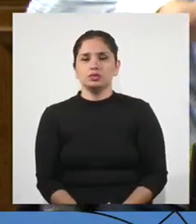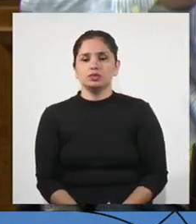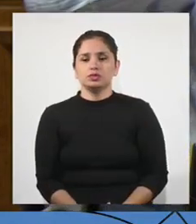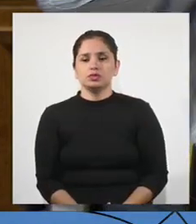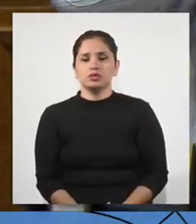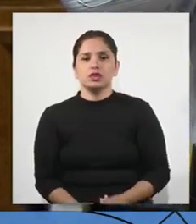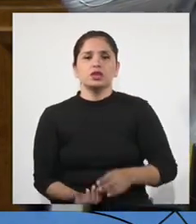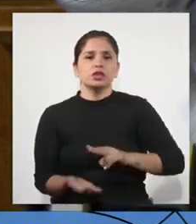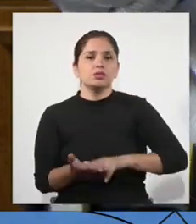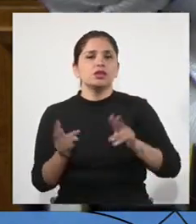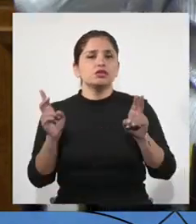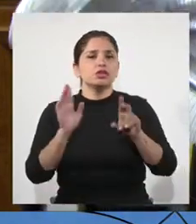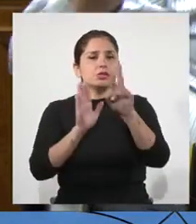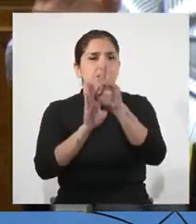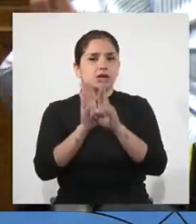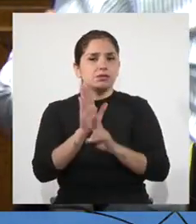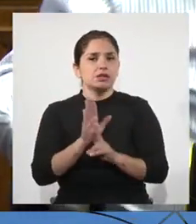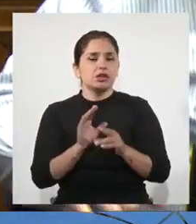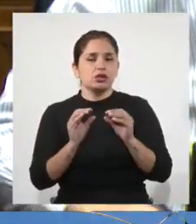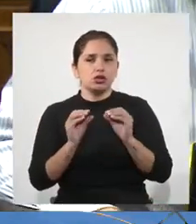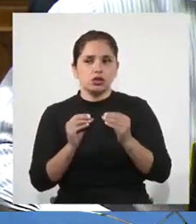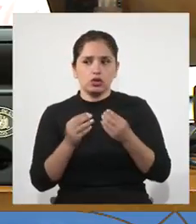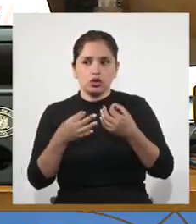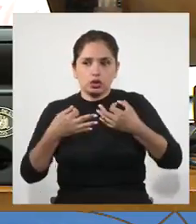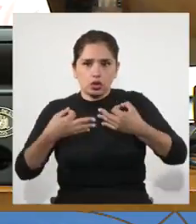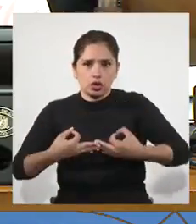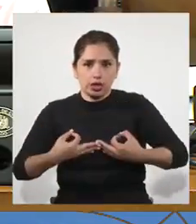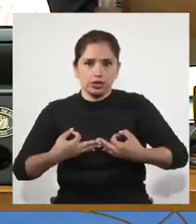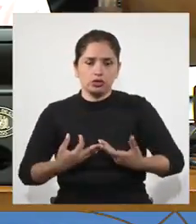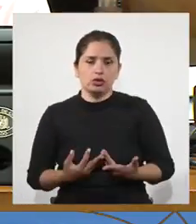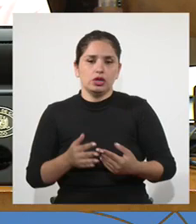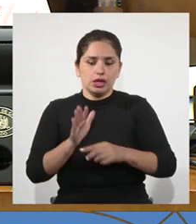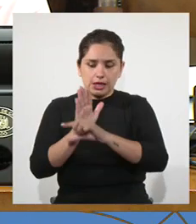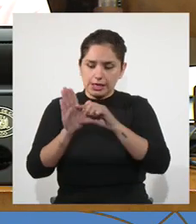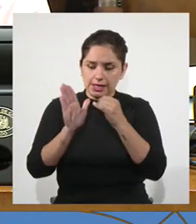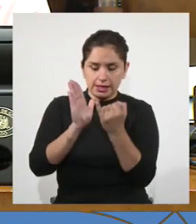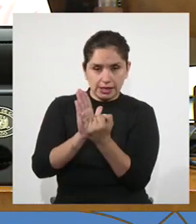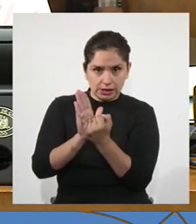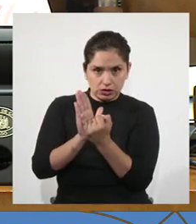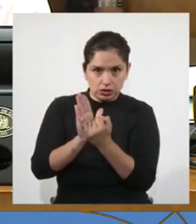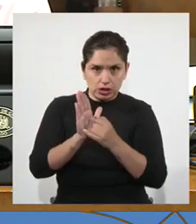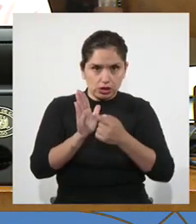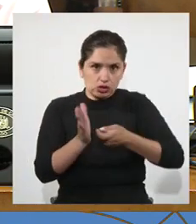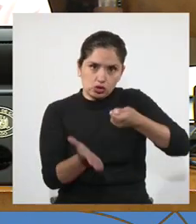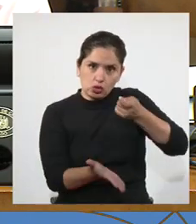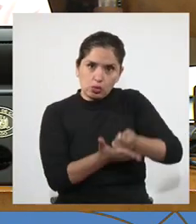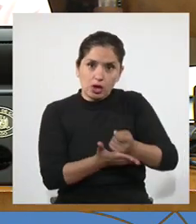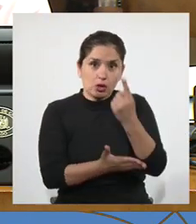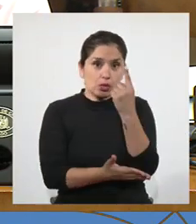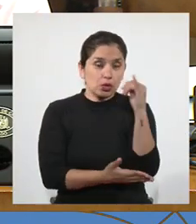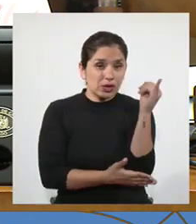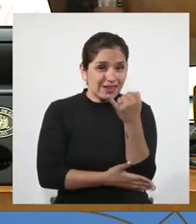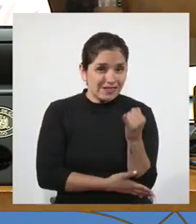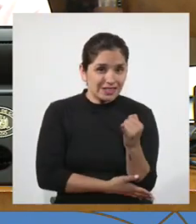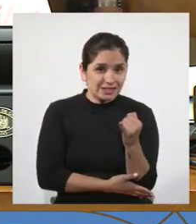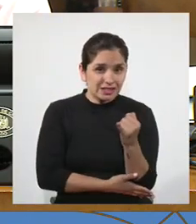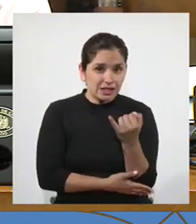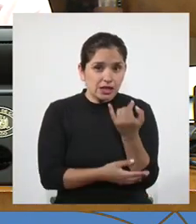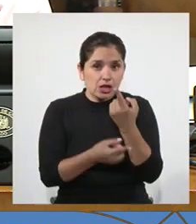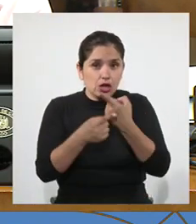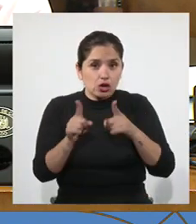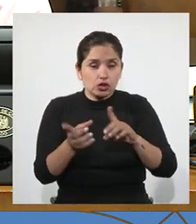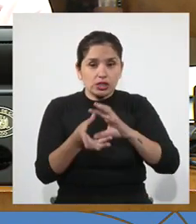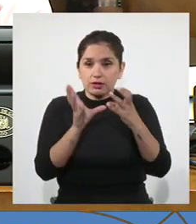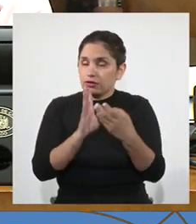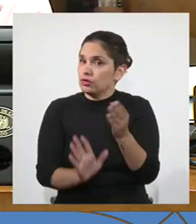efectivamente reglamentariamente es la correcta. Lo que pasa es que la indicación es muy clara. Esto es un pago por una sola vez. Eso no hay otra manera de interpretarlo,